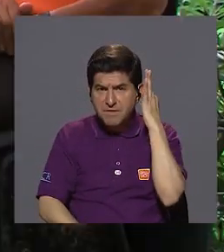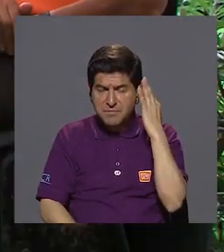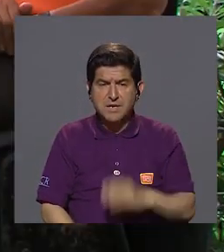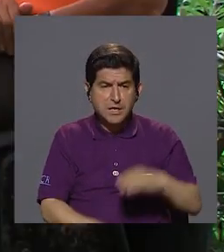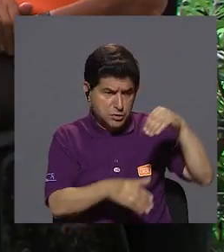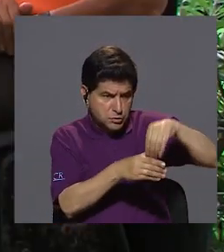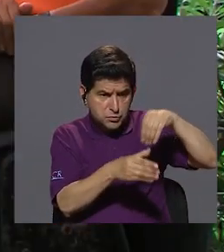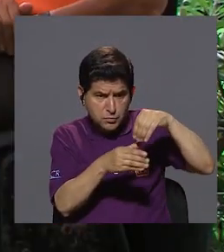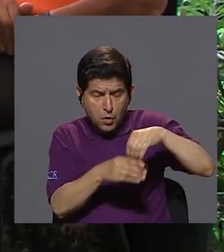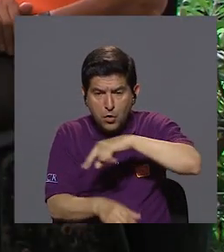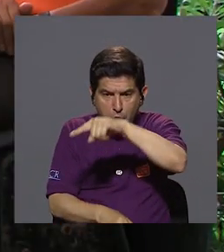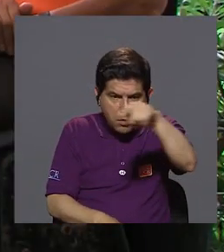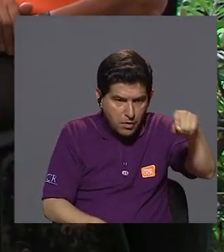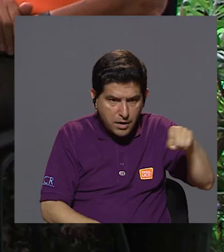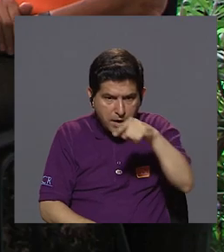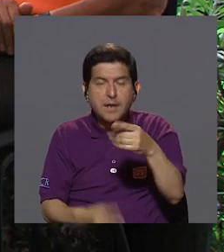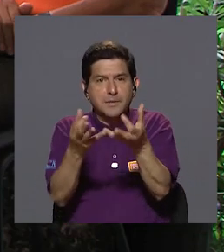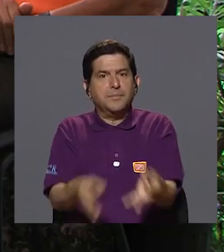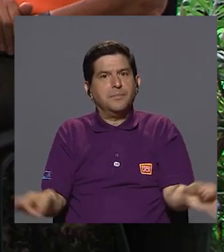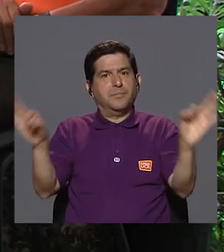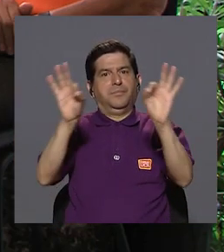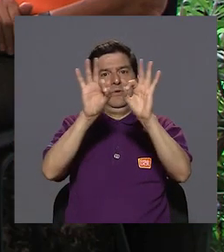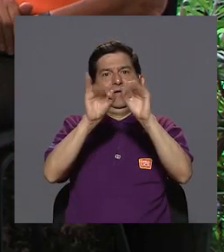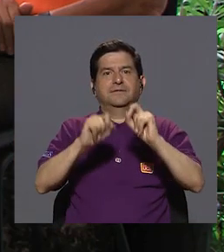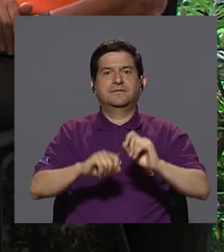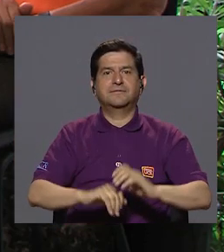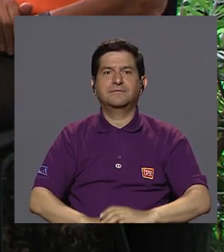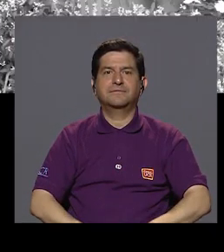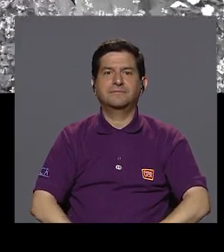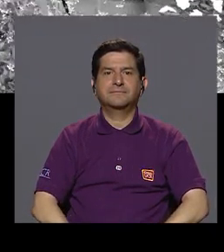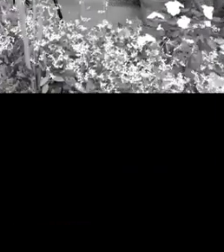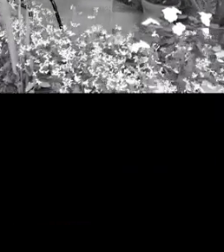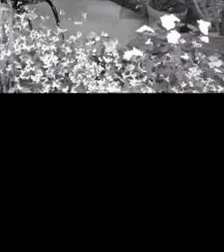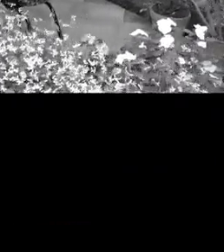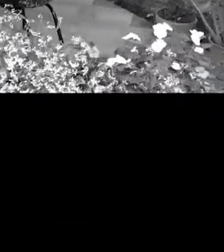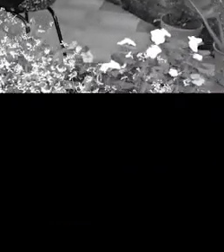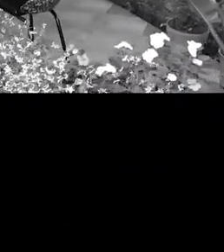han hecho un aporte en ellas muy, muy importante.